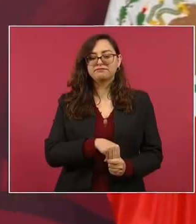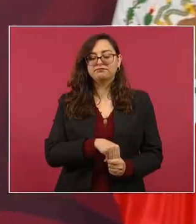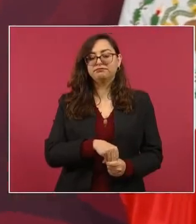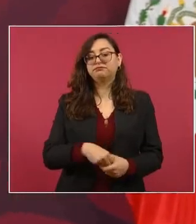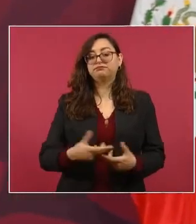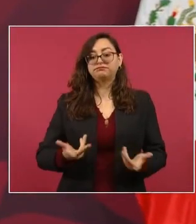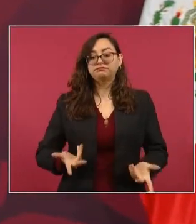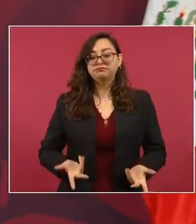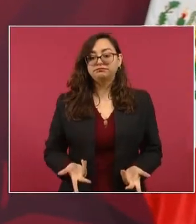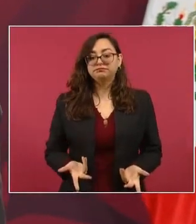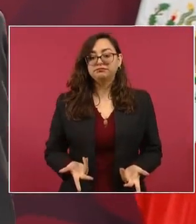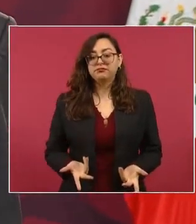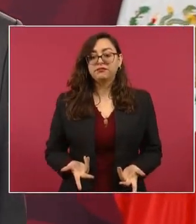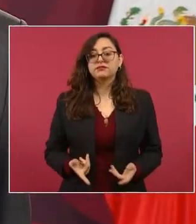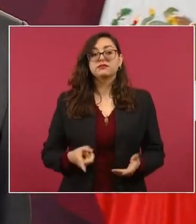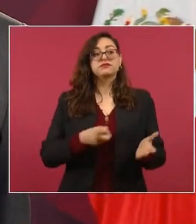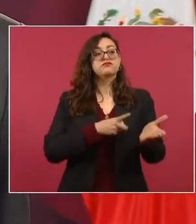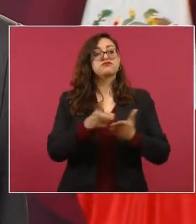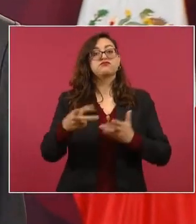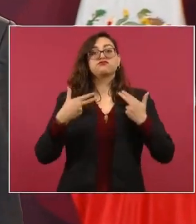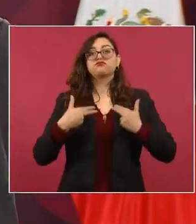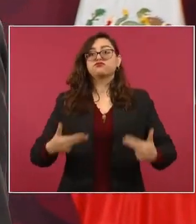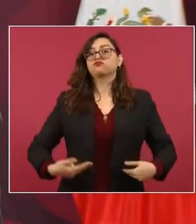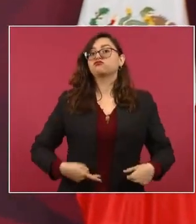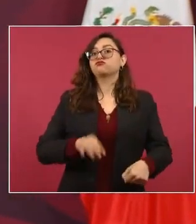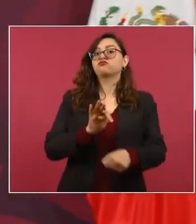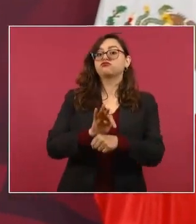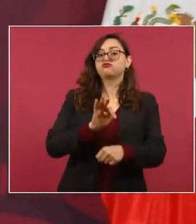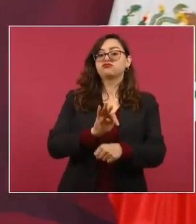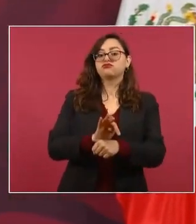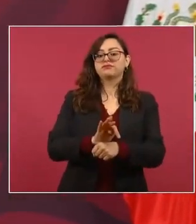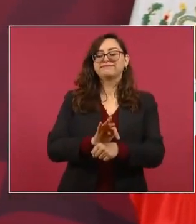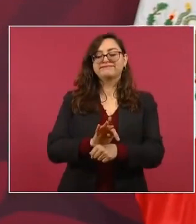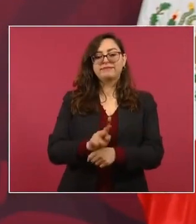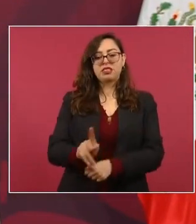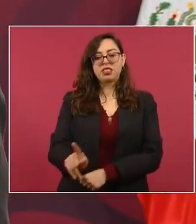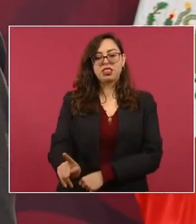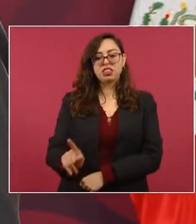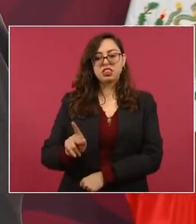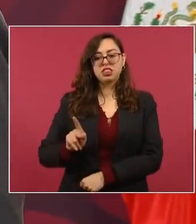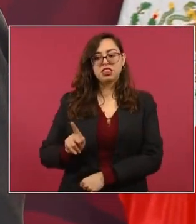o la simulación de defender los derechos humanos,